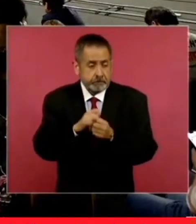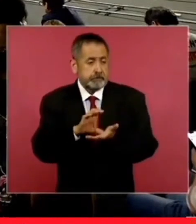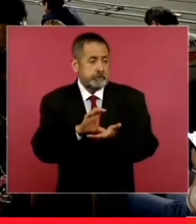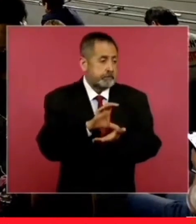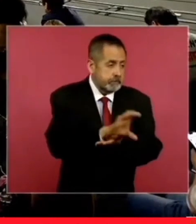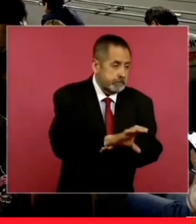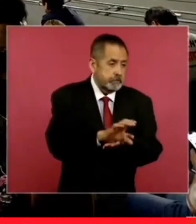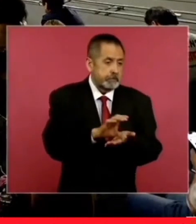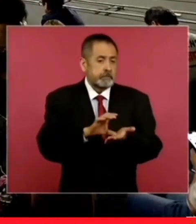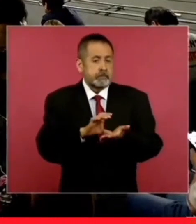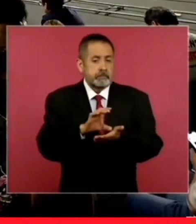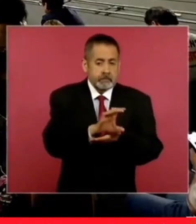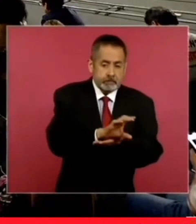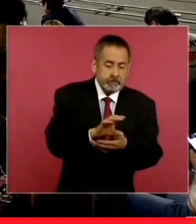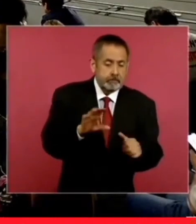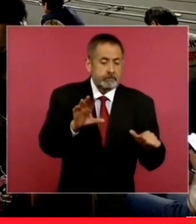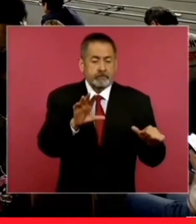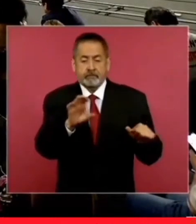633